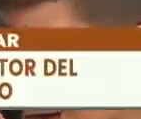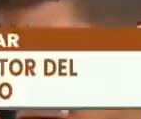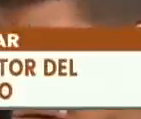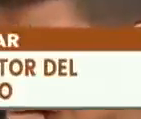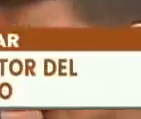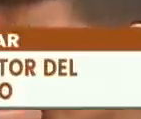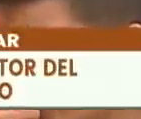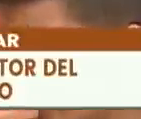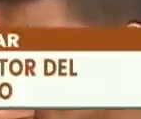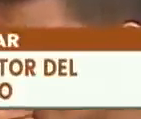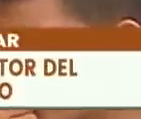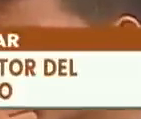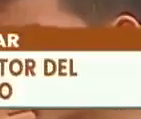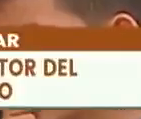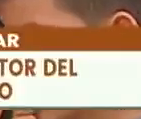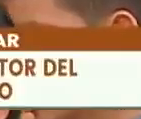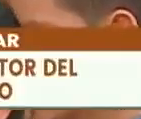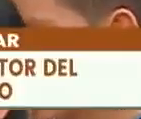en el referéndum.